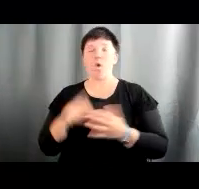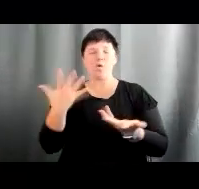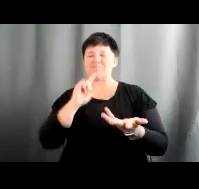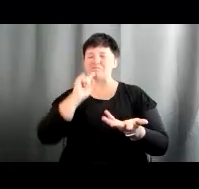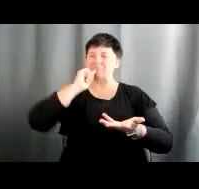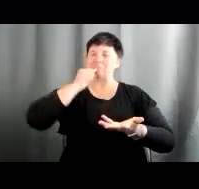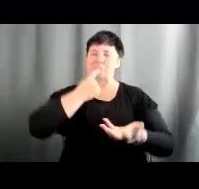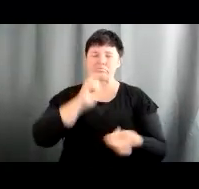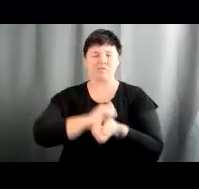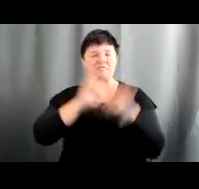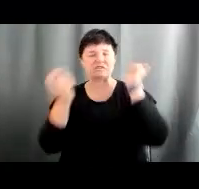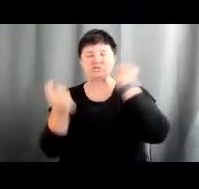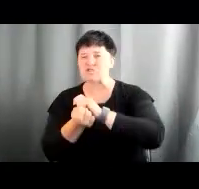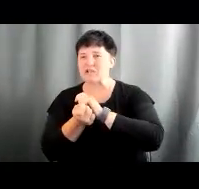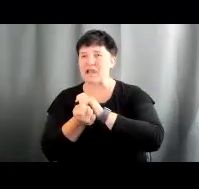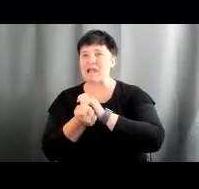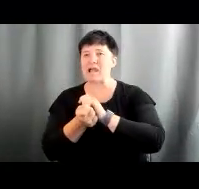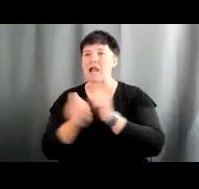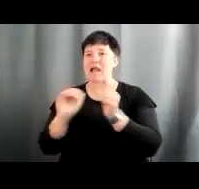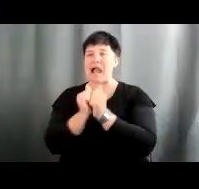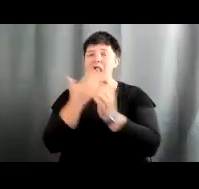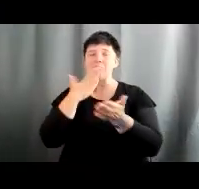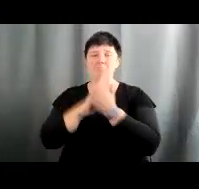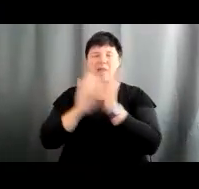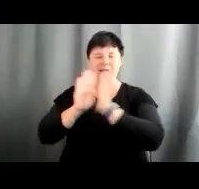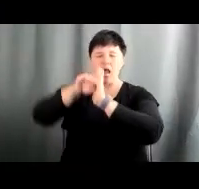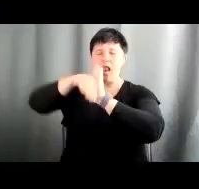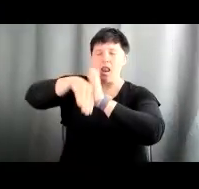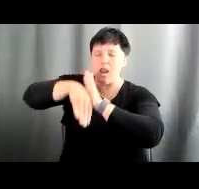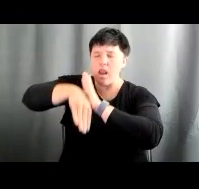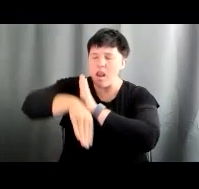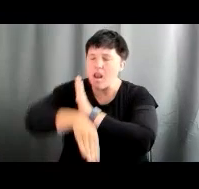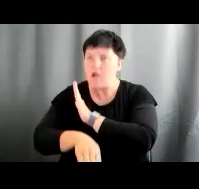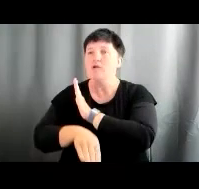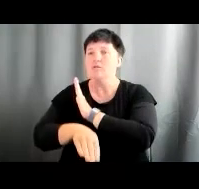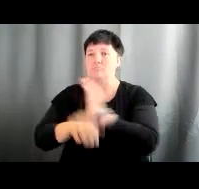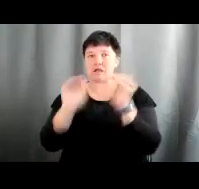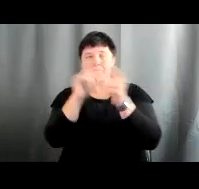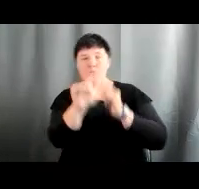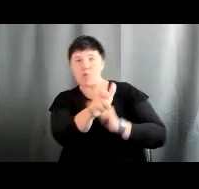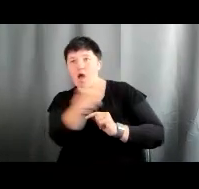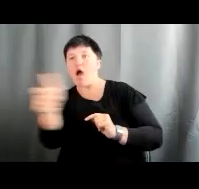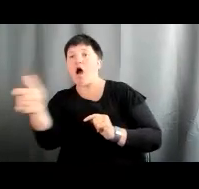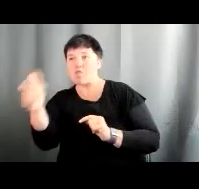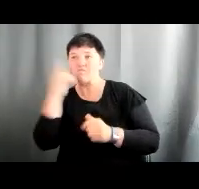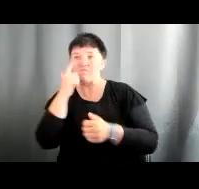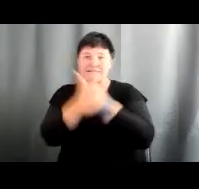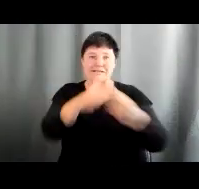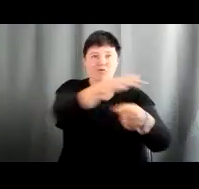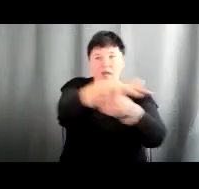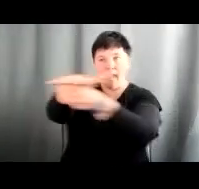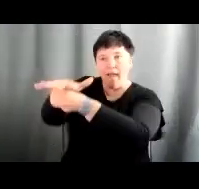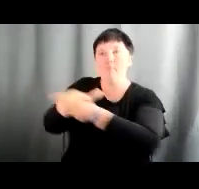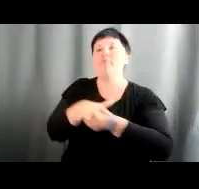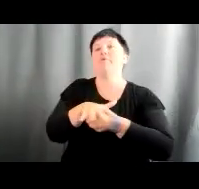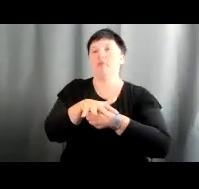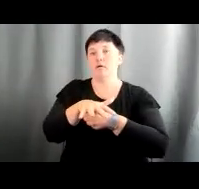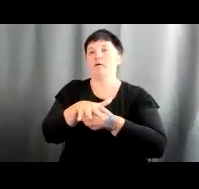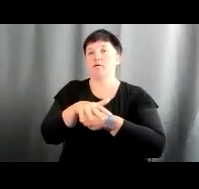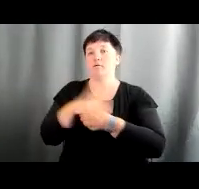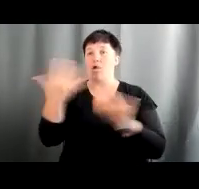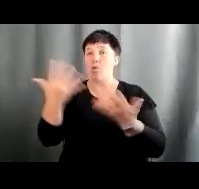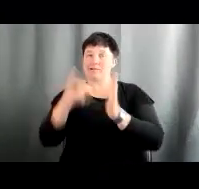O incluso en la magnitud del cambio. ¿Qué tan lejos llegaron a 100K en comparación con otra en un área determinada? ¿Y qué significa